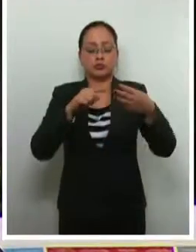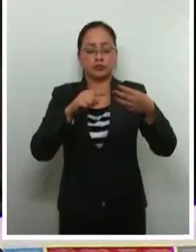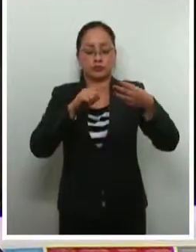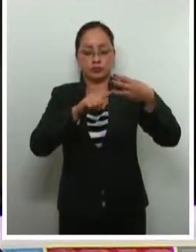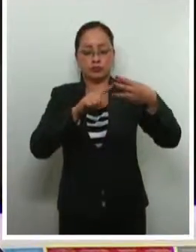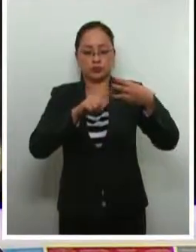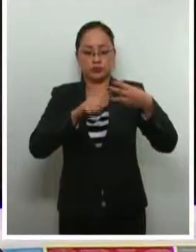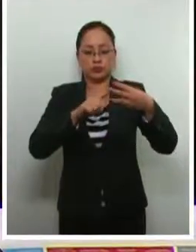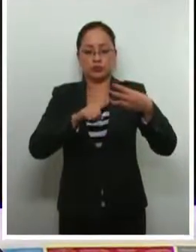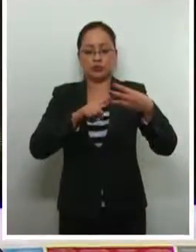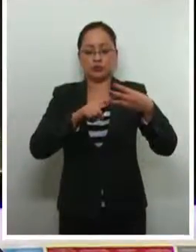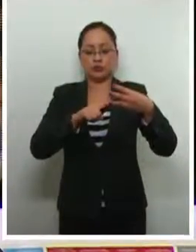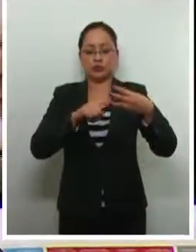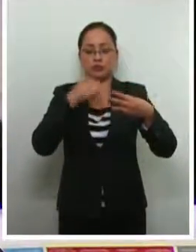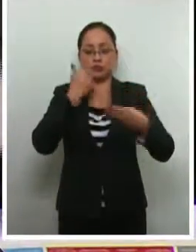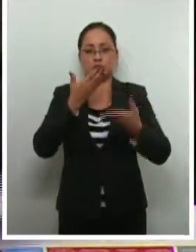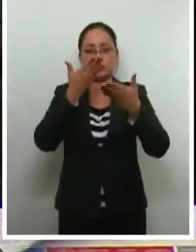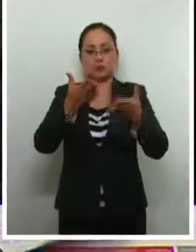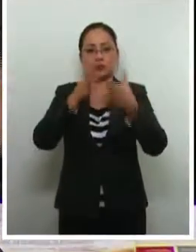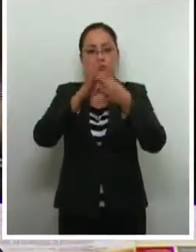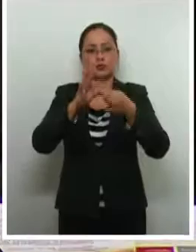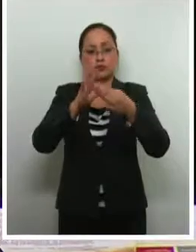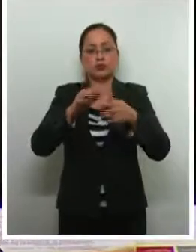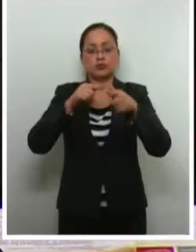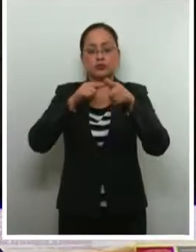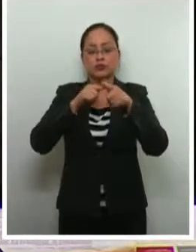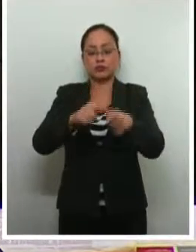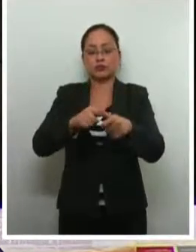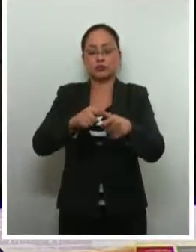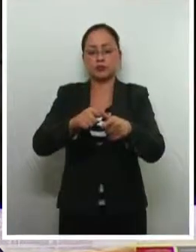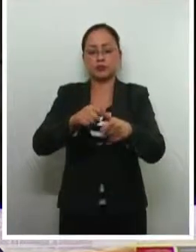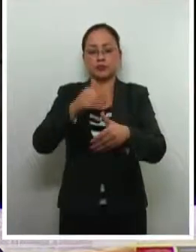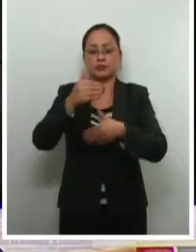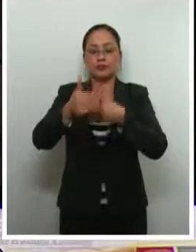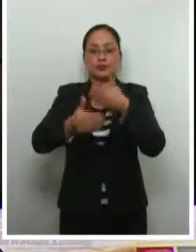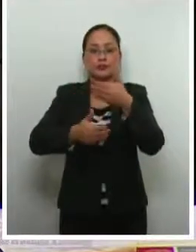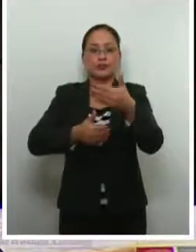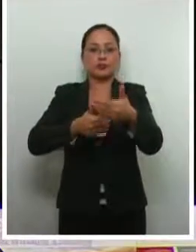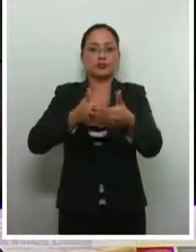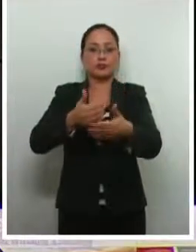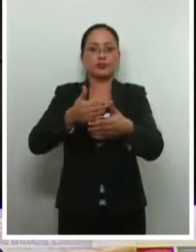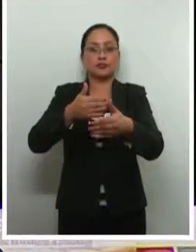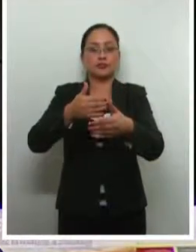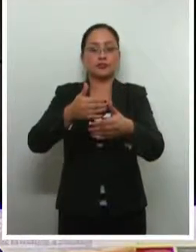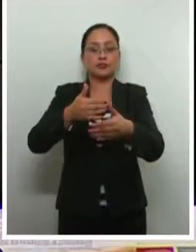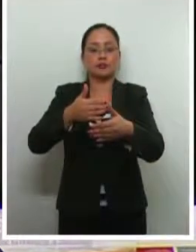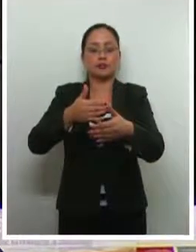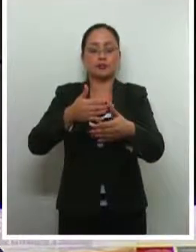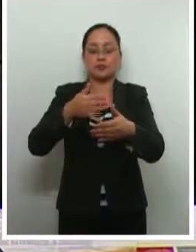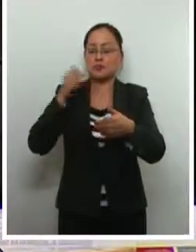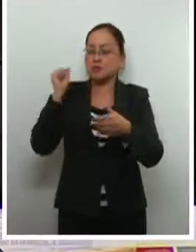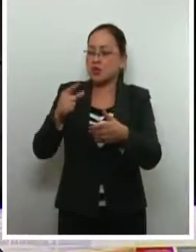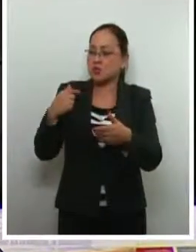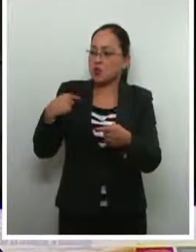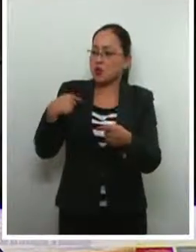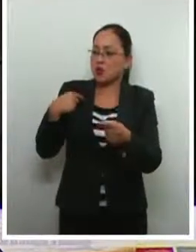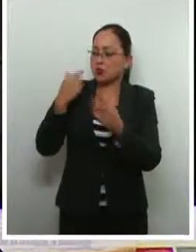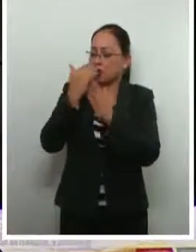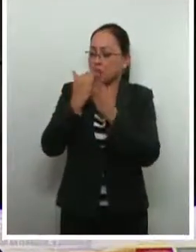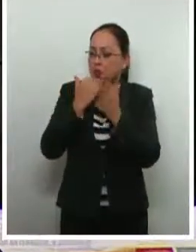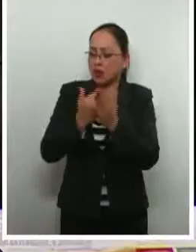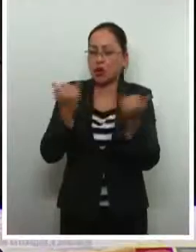lugar, vamos a continuar con el procedimiento hasta ahora seguido a fin